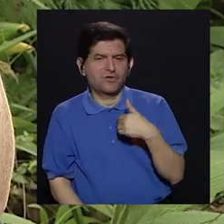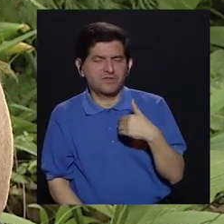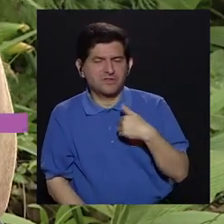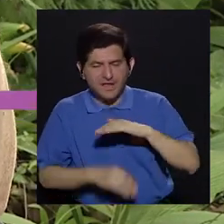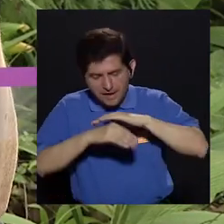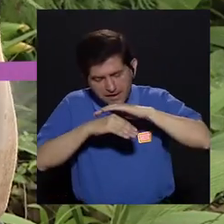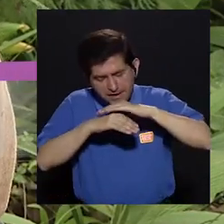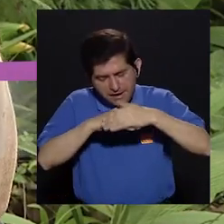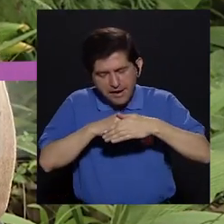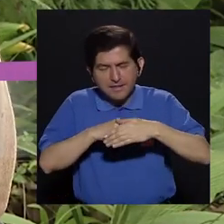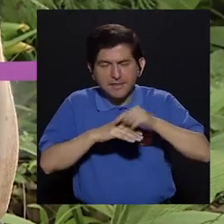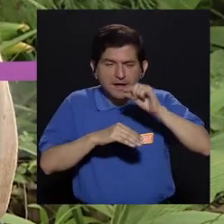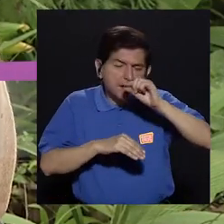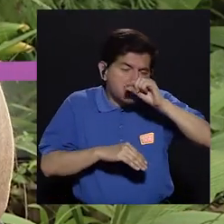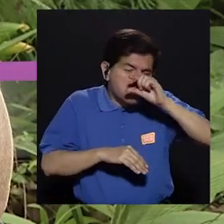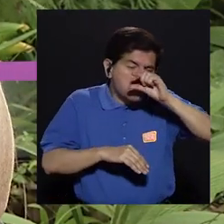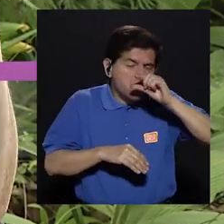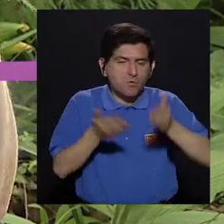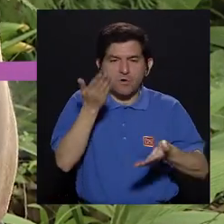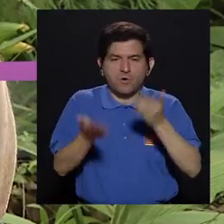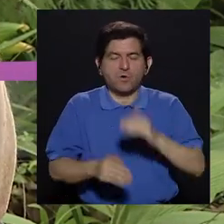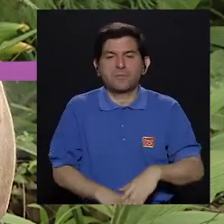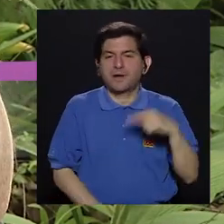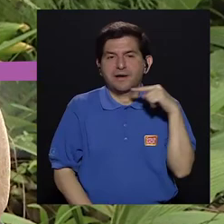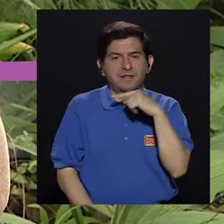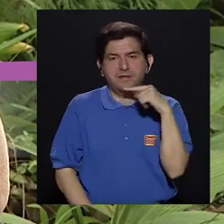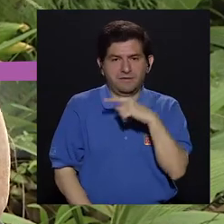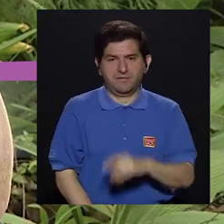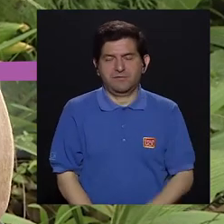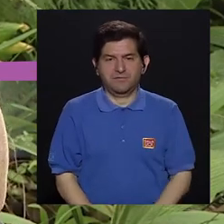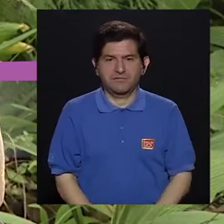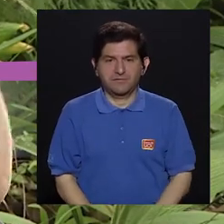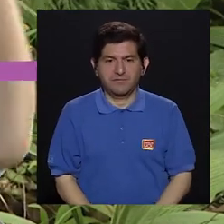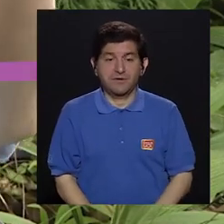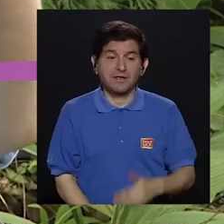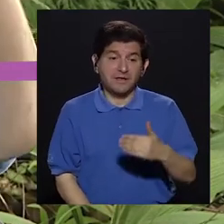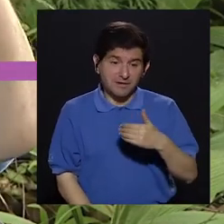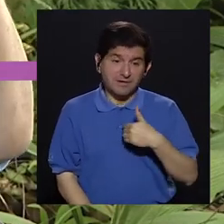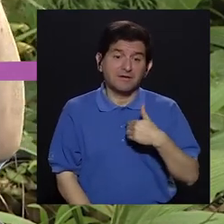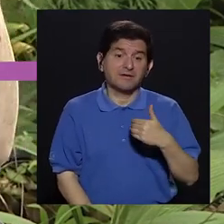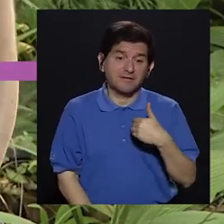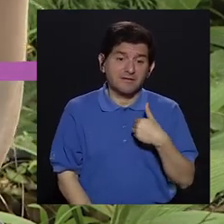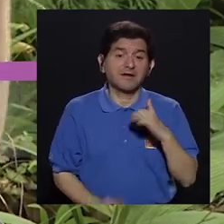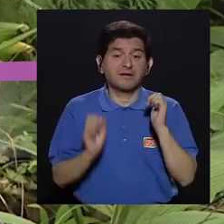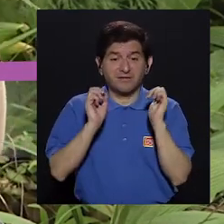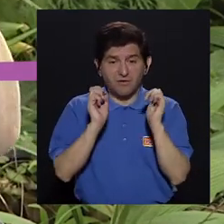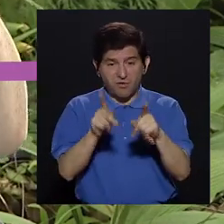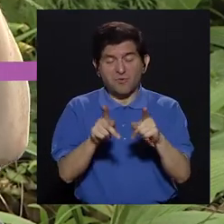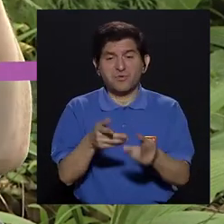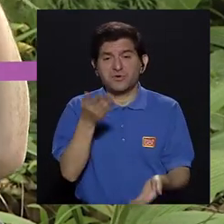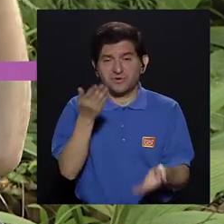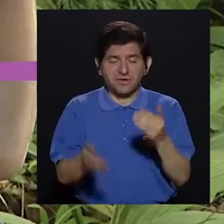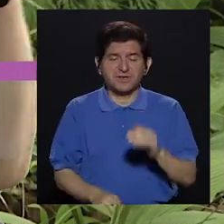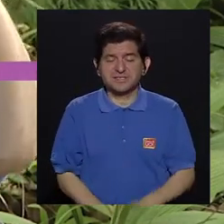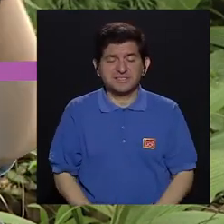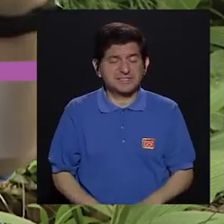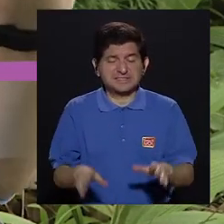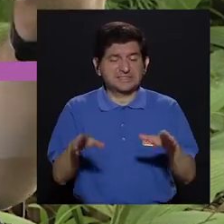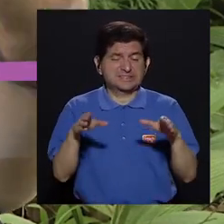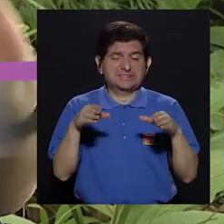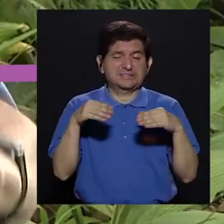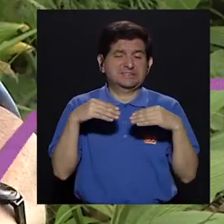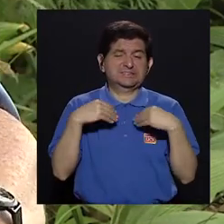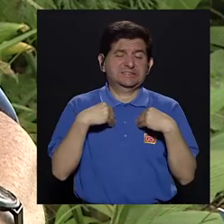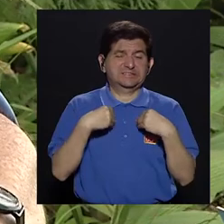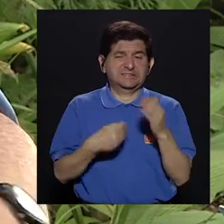tiene la cáscara un poco más gruesa que el frijol rojo y por lo tanto presenta posibilidades de una mayor